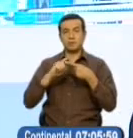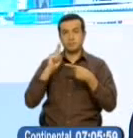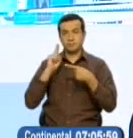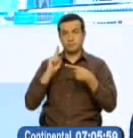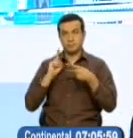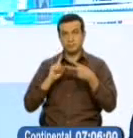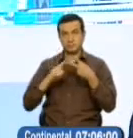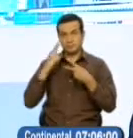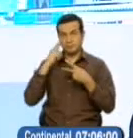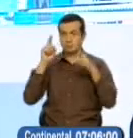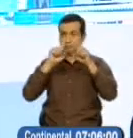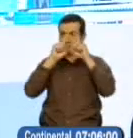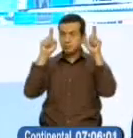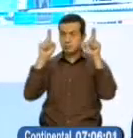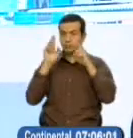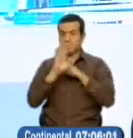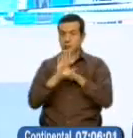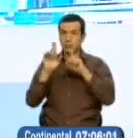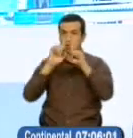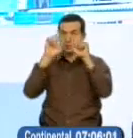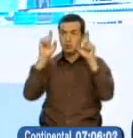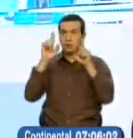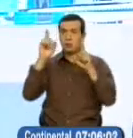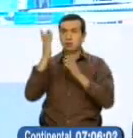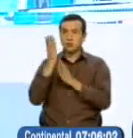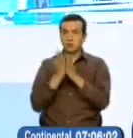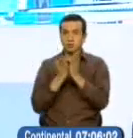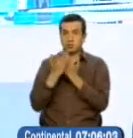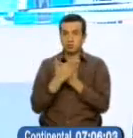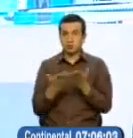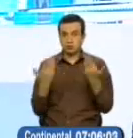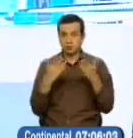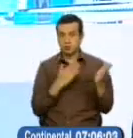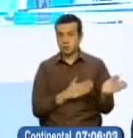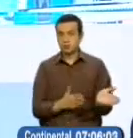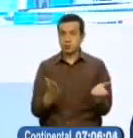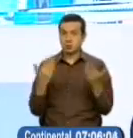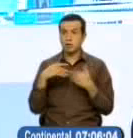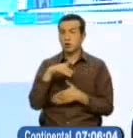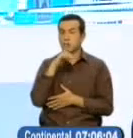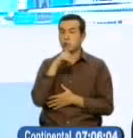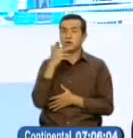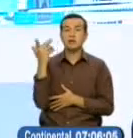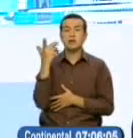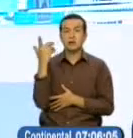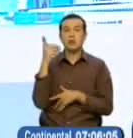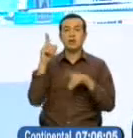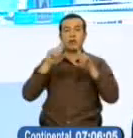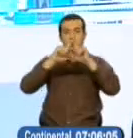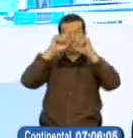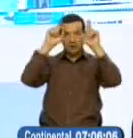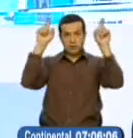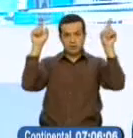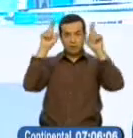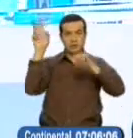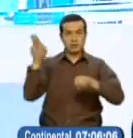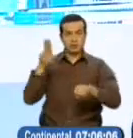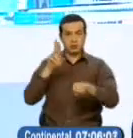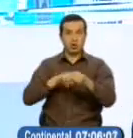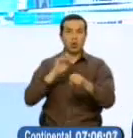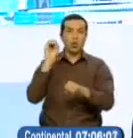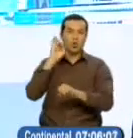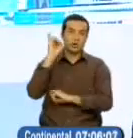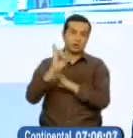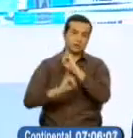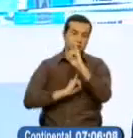Y el operador en este caso, o prestador de servicios más bien dicho, será la empresa nacional o